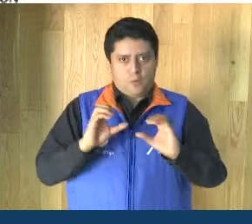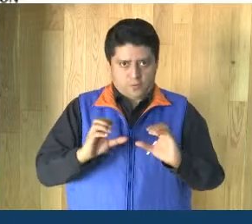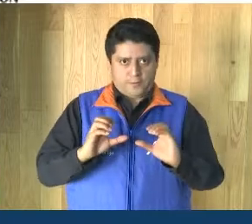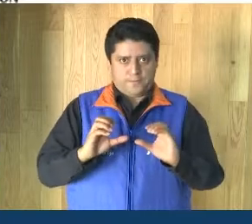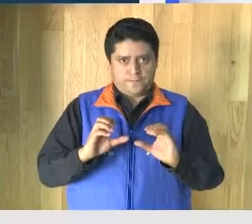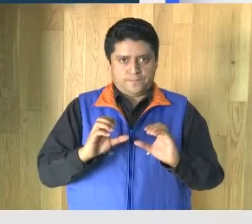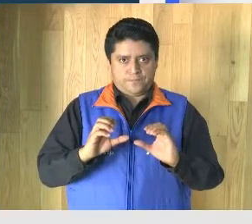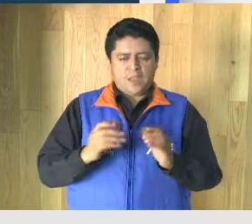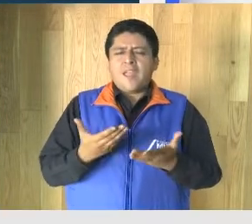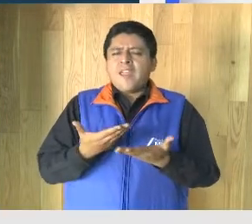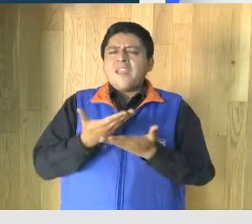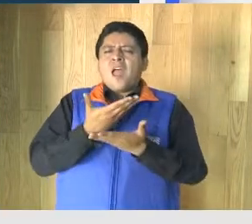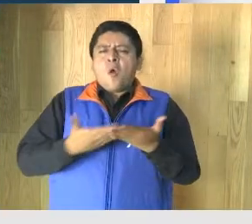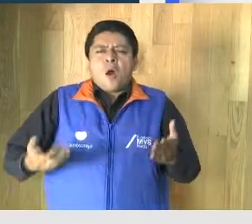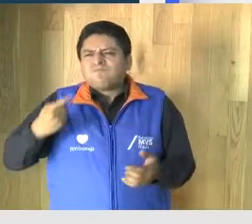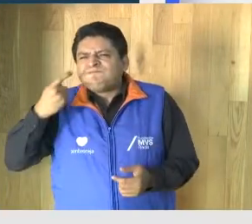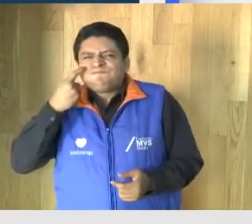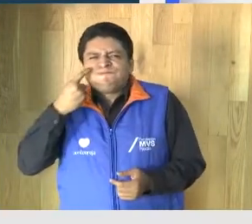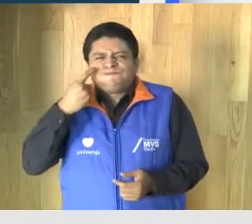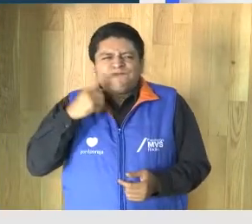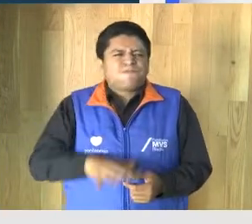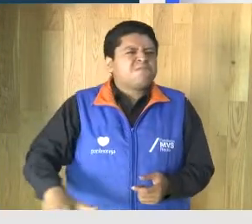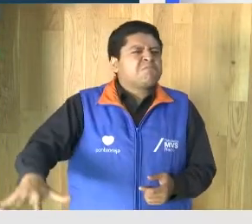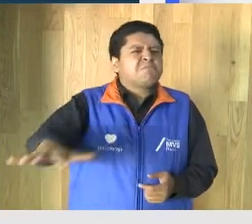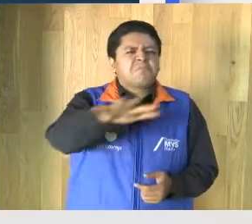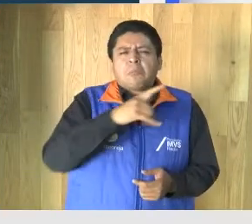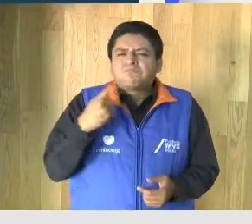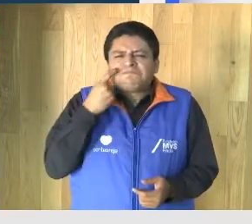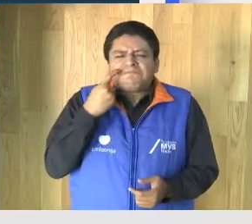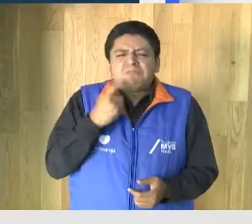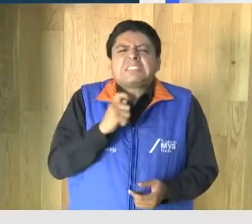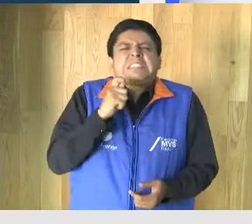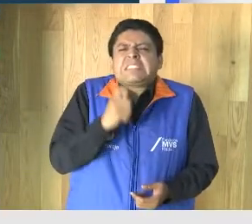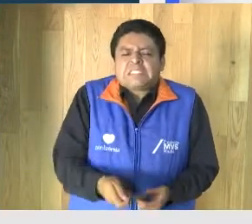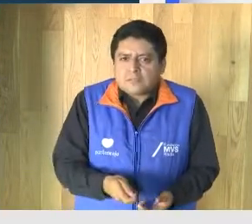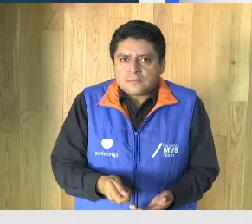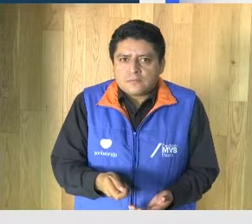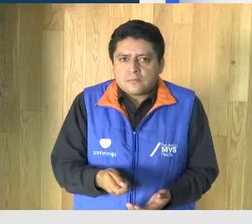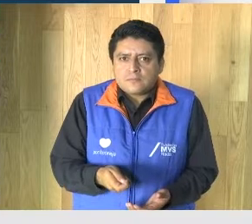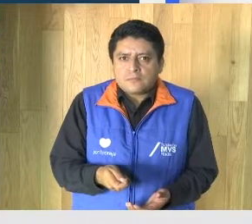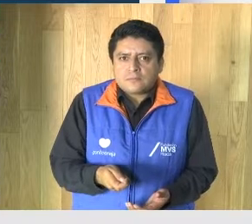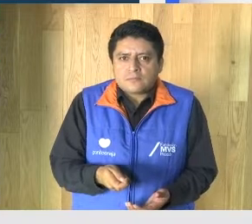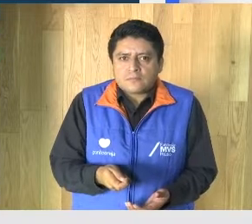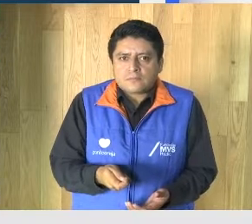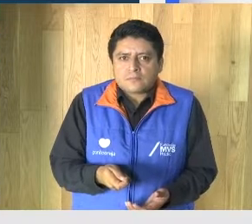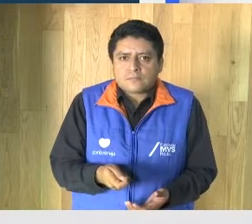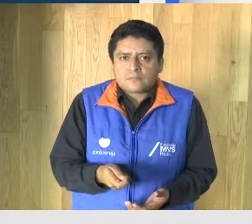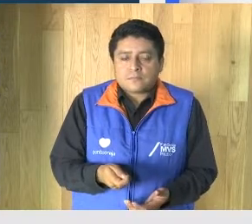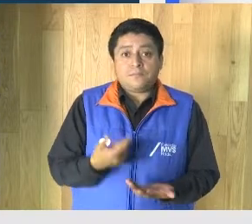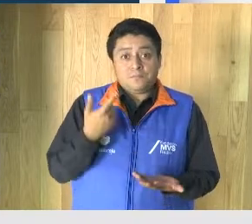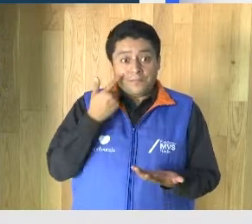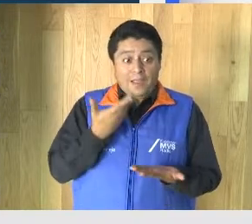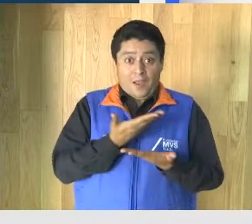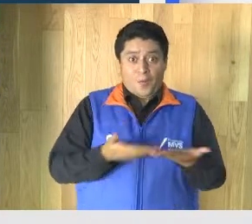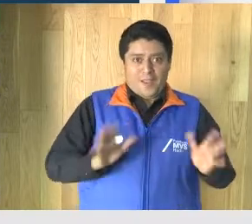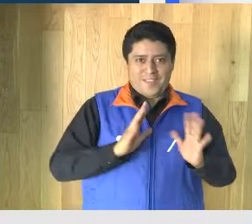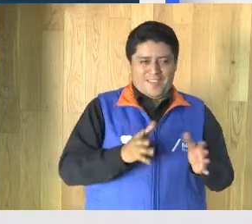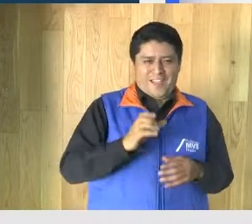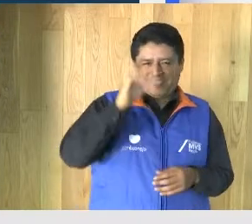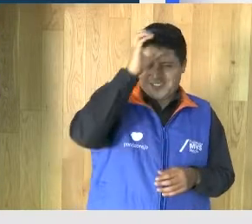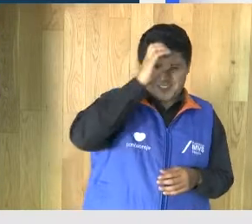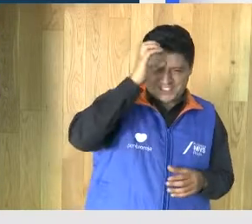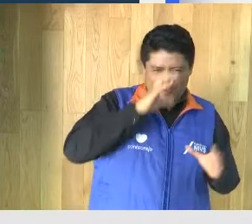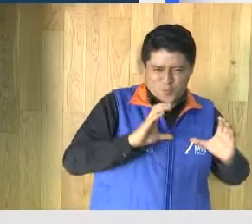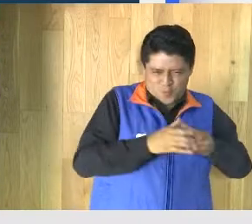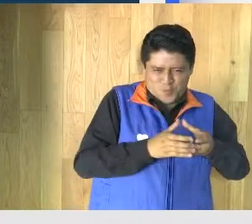que vivimos? Bueno, pues yo creo que por primera vez tenemos este protagonismo de los datos de la ciencia. Aquí os he